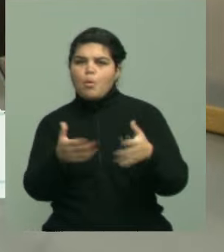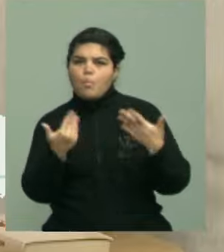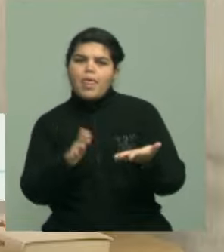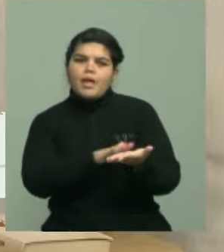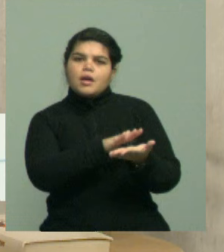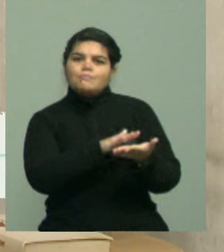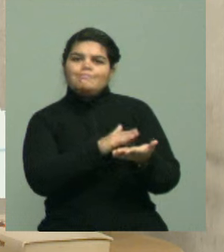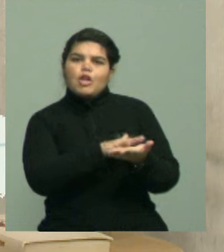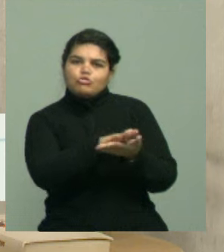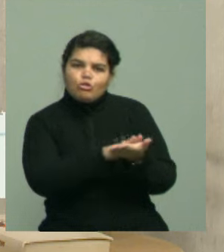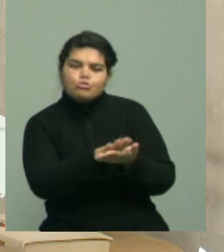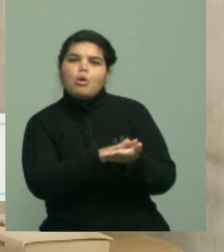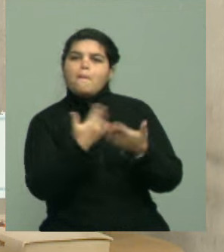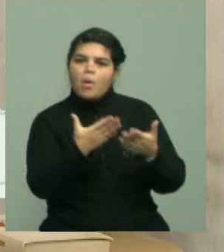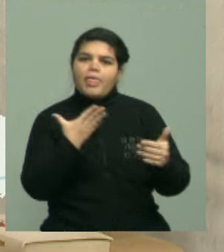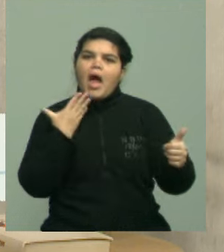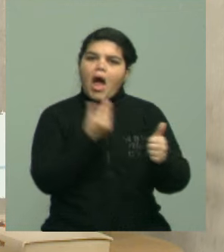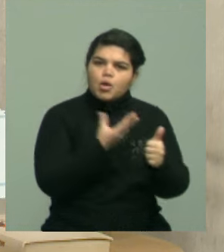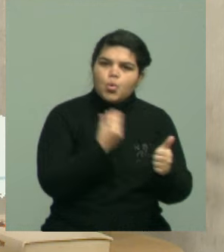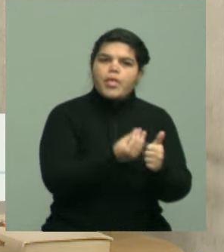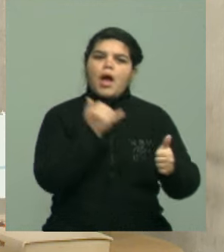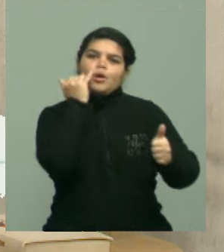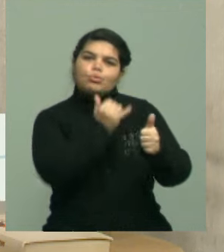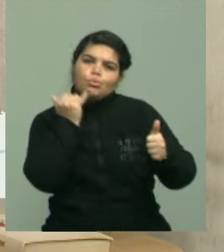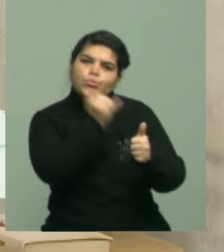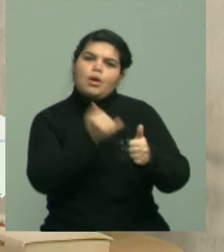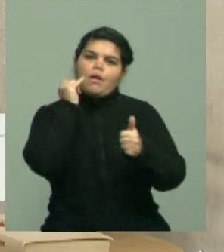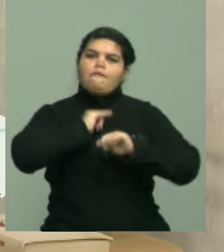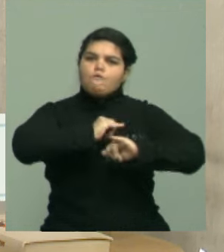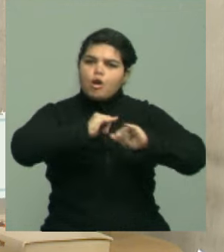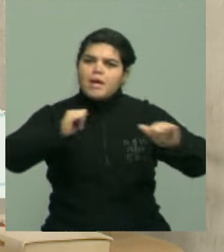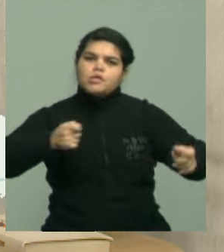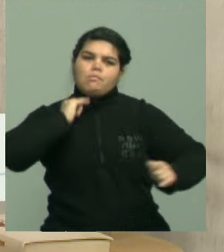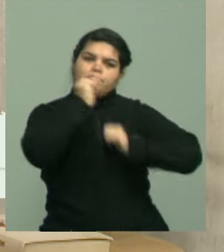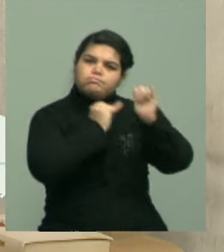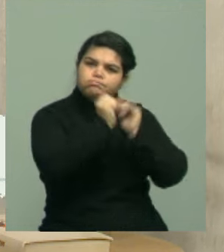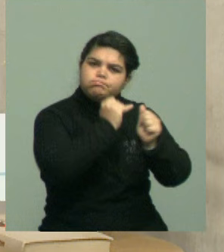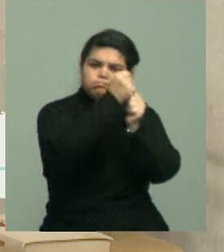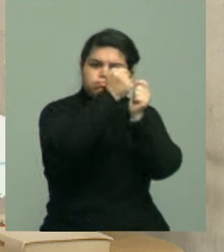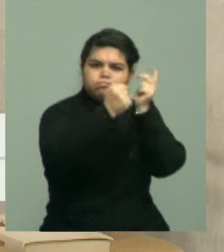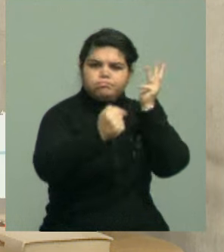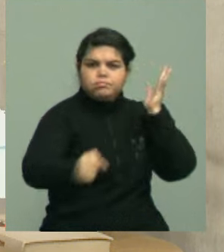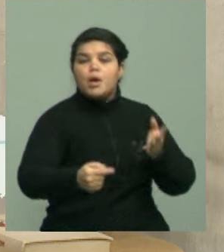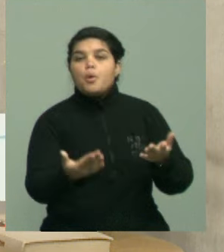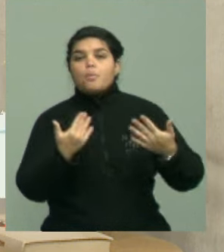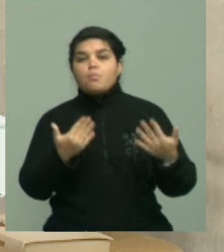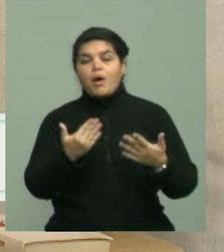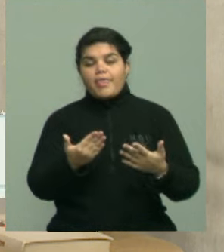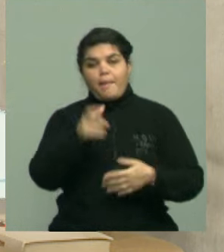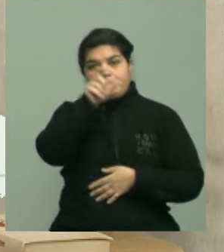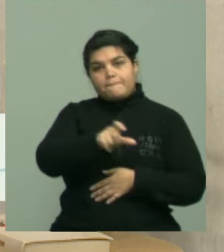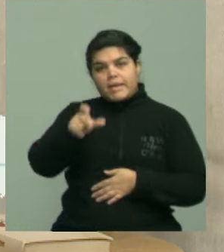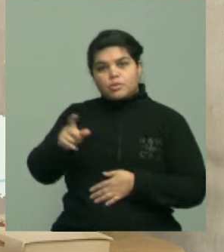asesoramiento. Asesoramiento, ¿no? Vienen a acompañar a todas las asociaciones civiles que se quieran formar para poder brindar la medicina a los pacientes que